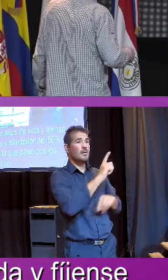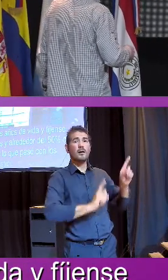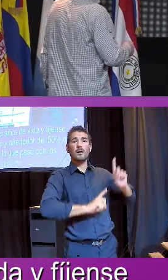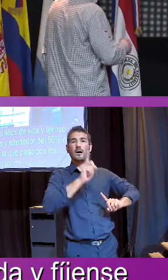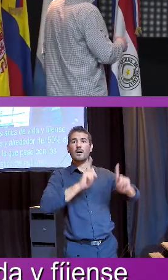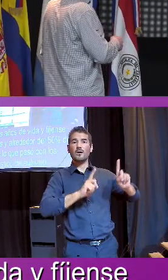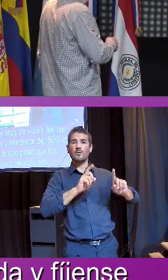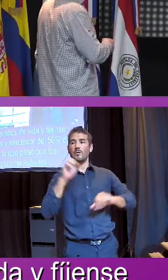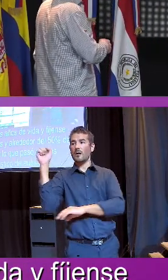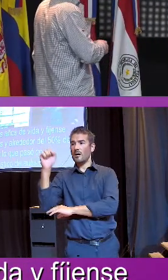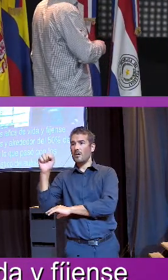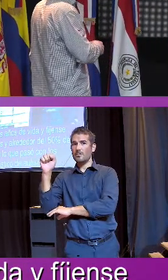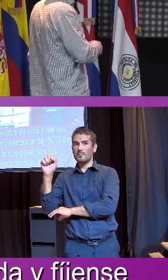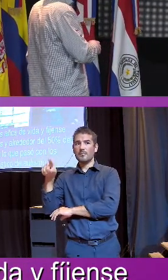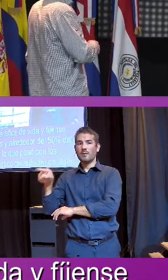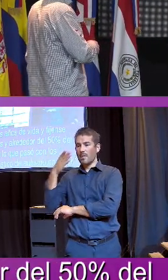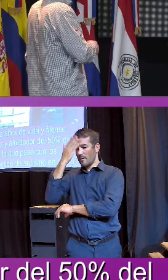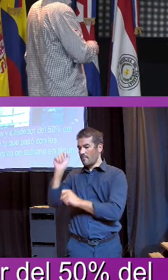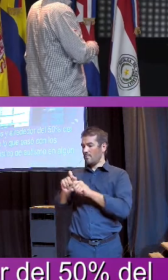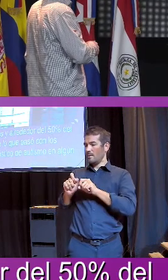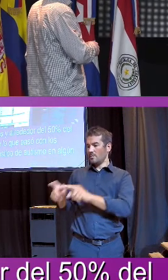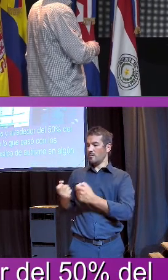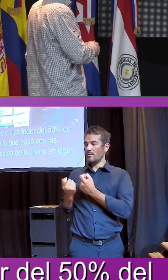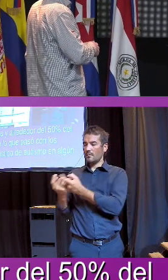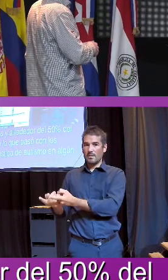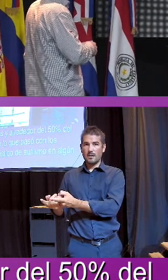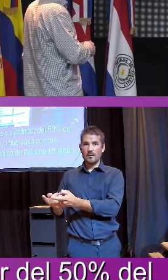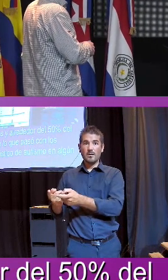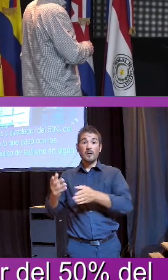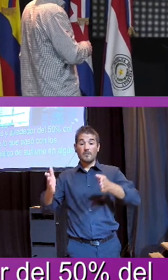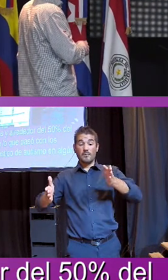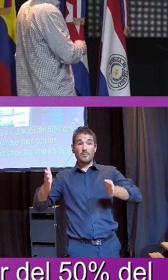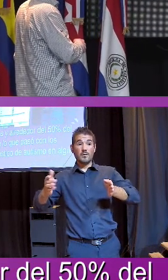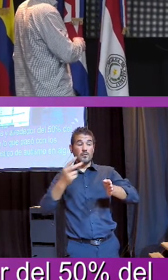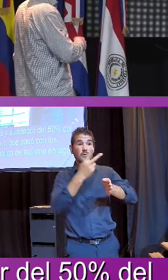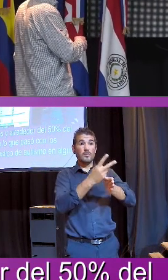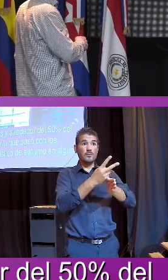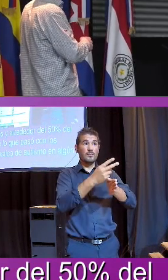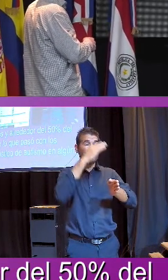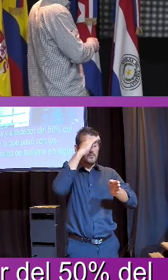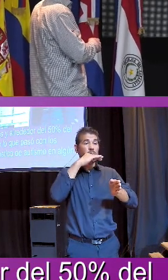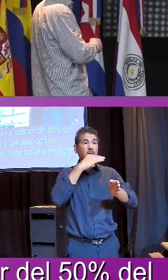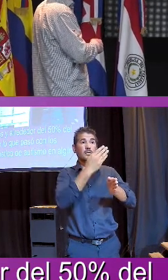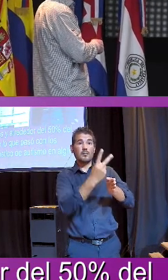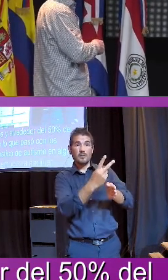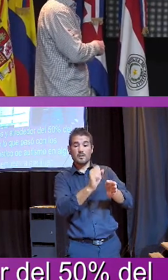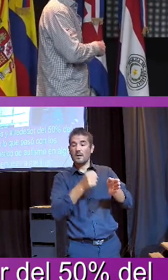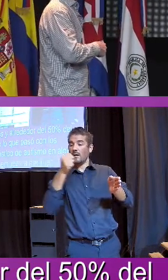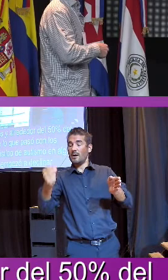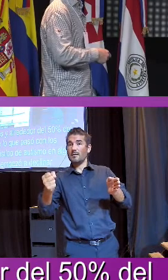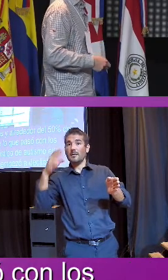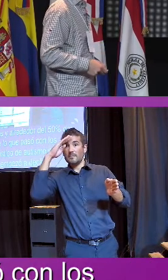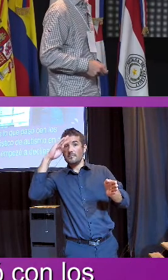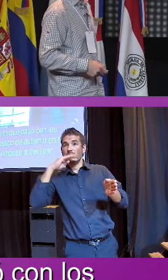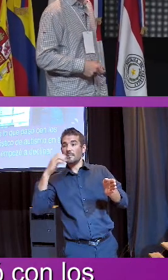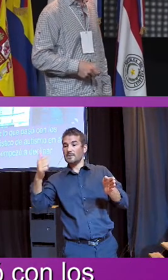autismo. En algún punto, entre los 2 y los 6 meses, ¿sí?, empezó a declinar